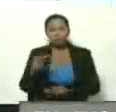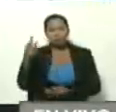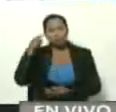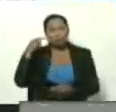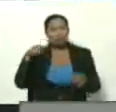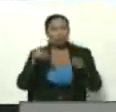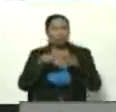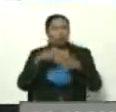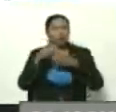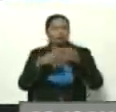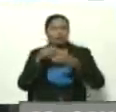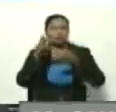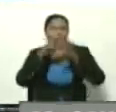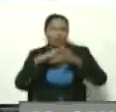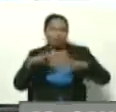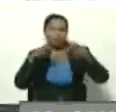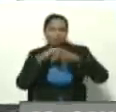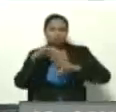estado haciendo en la revisión